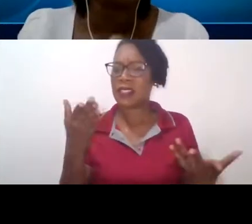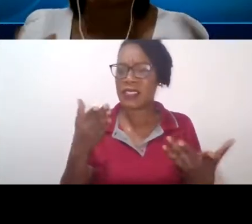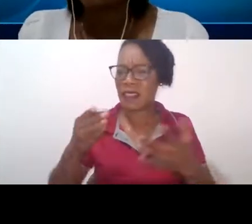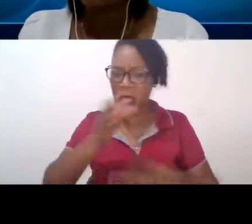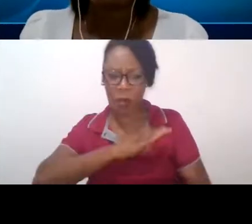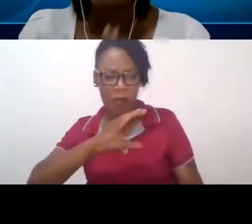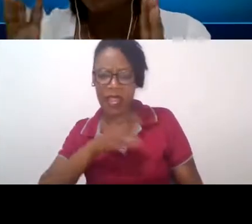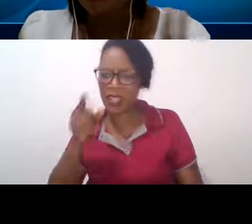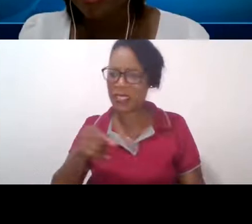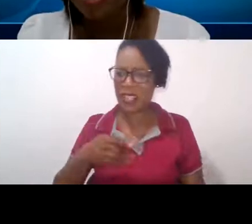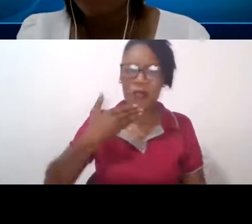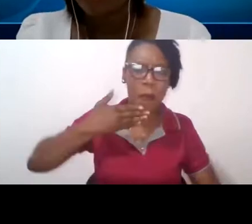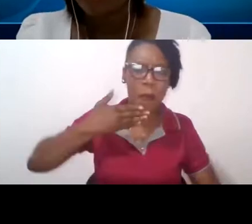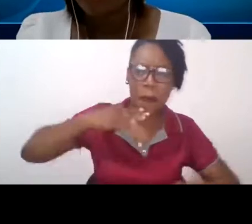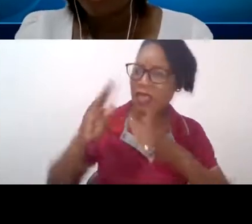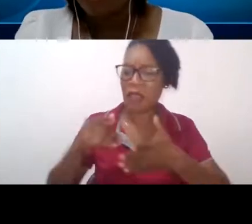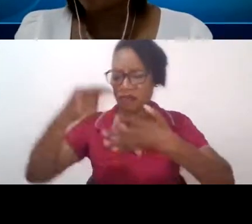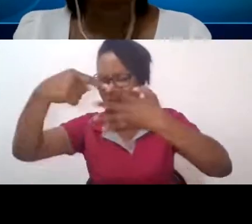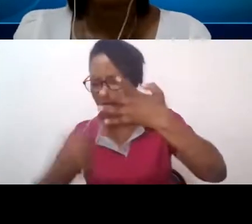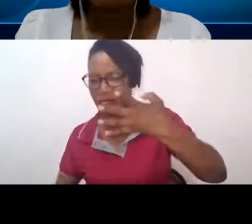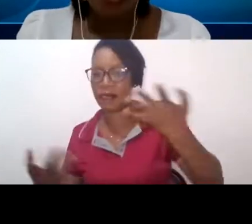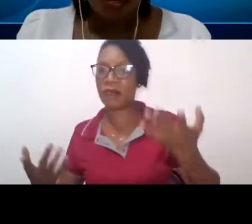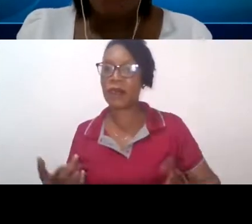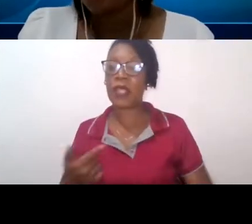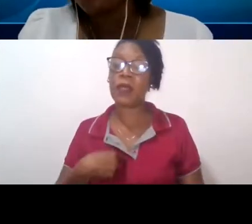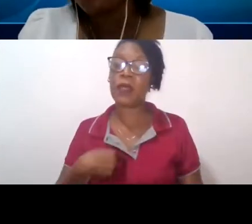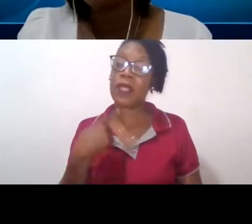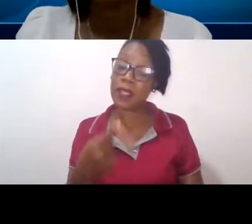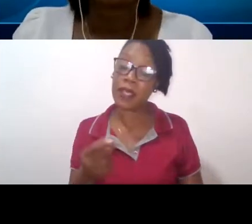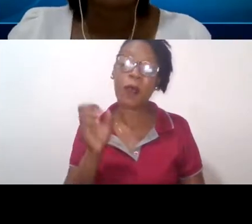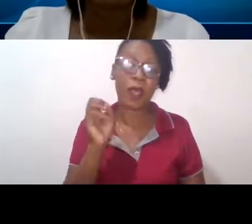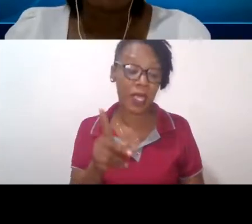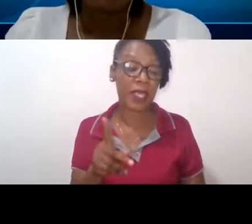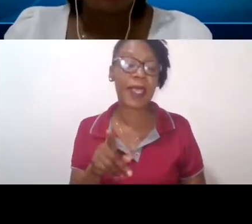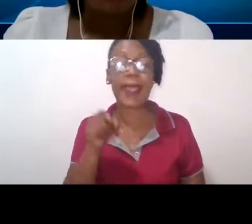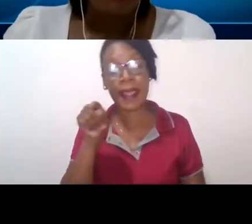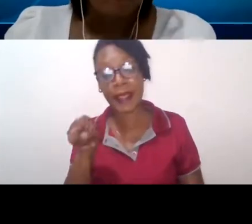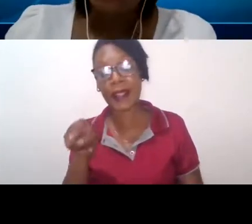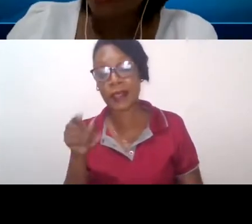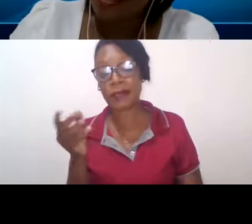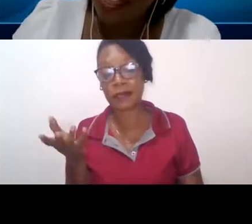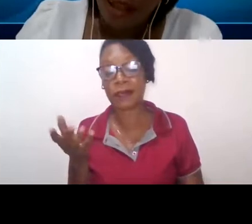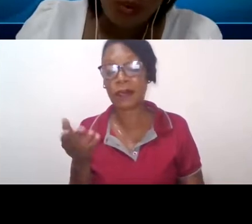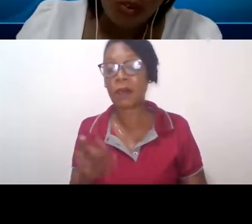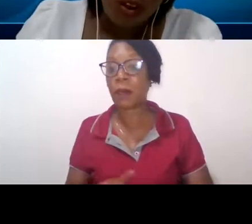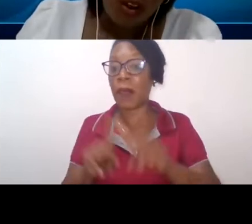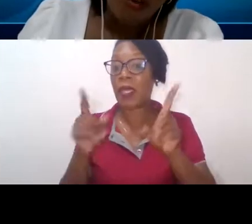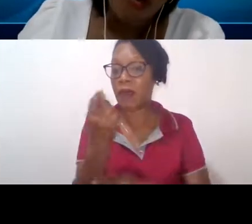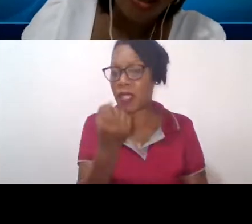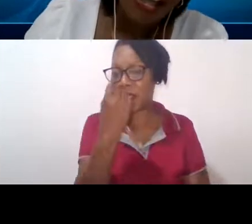Me dijeron que era malcriado X, X y Y. Y yo le dije a la persona, bueno, el niño se mostró así, pero